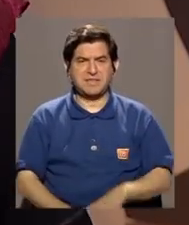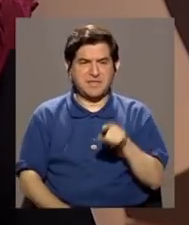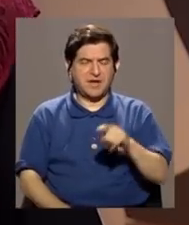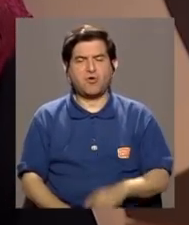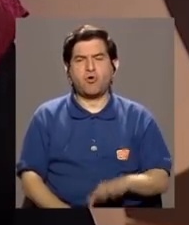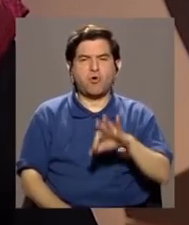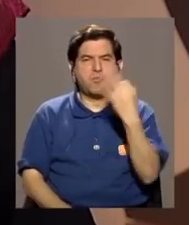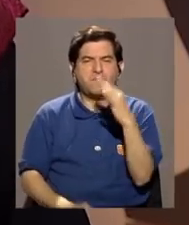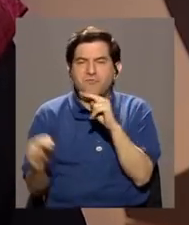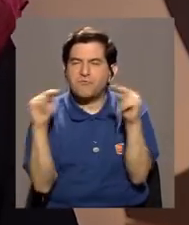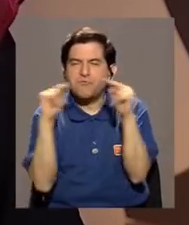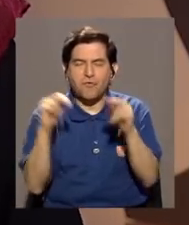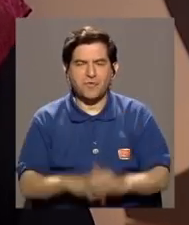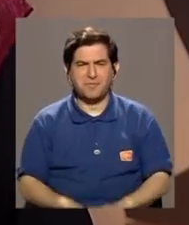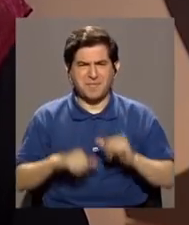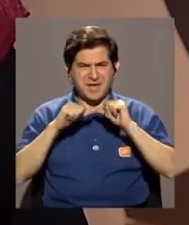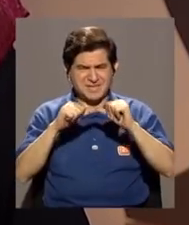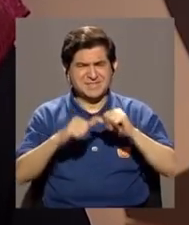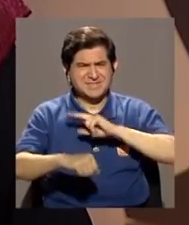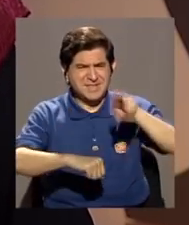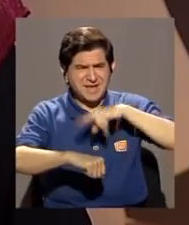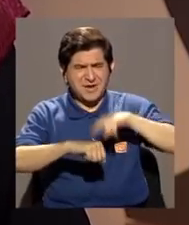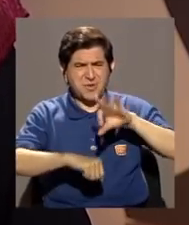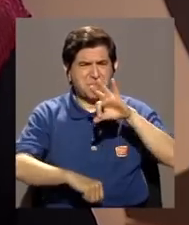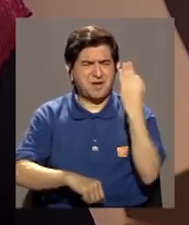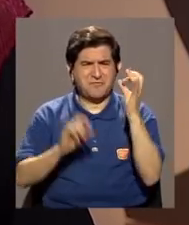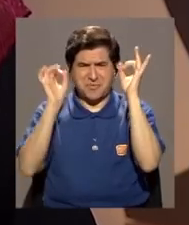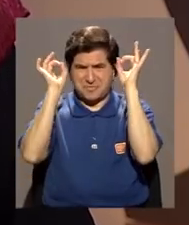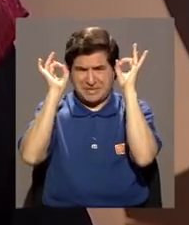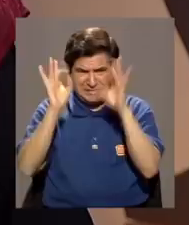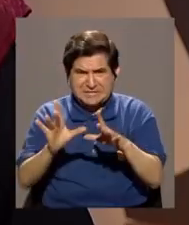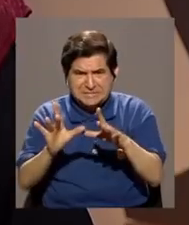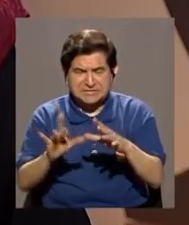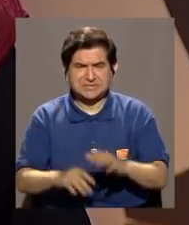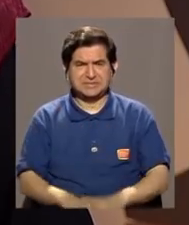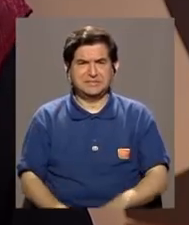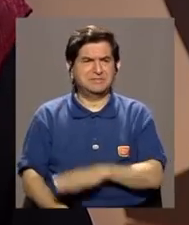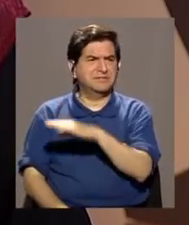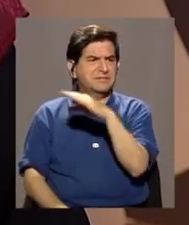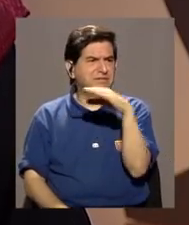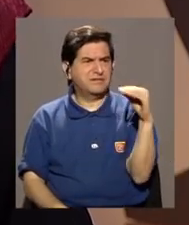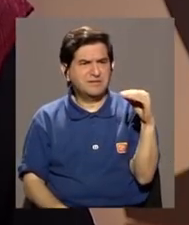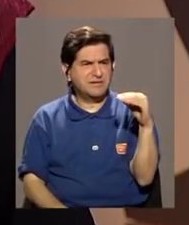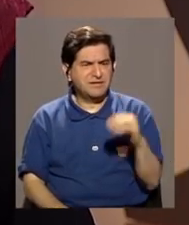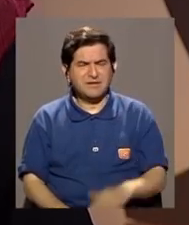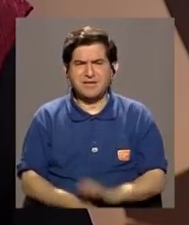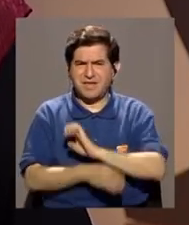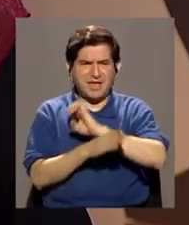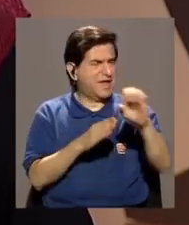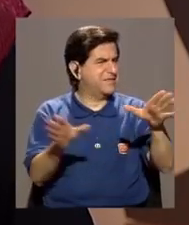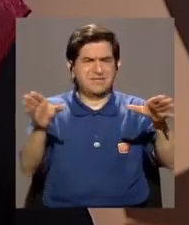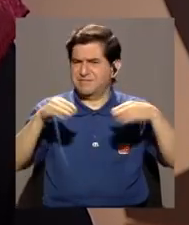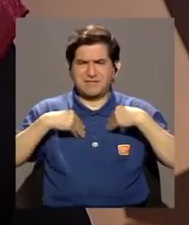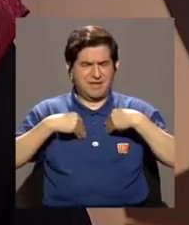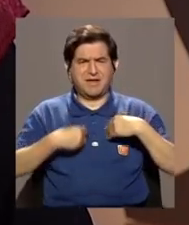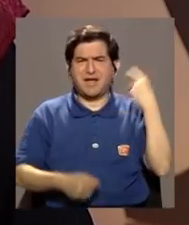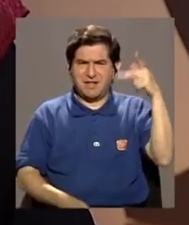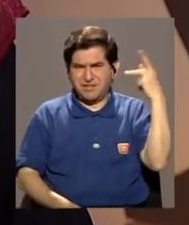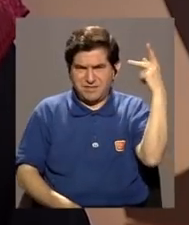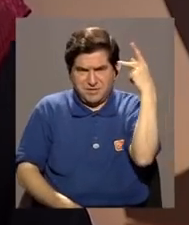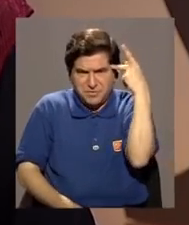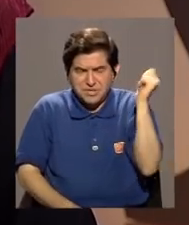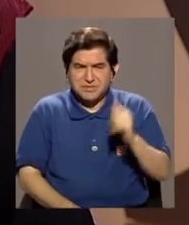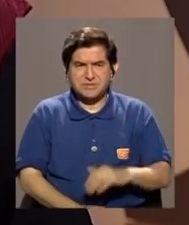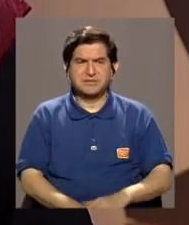como moneda de cambio yo creo que seguir normalizando esa forma tan perversa éticamente inaceptable de